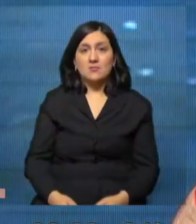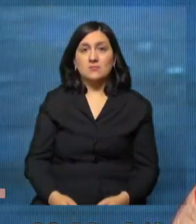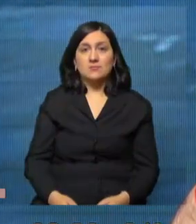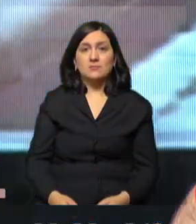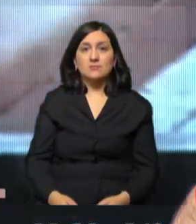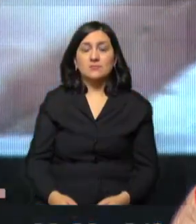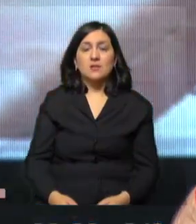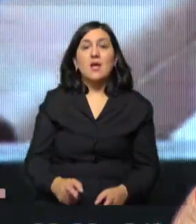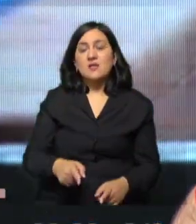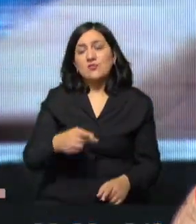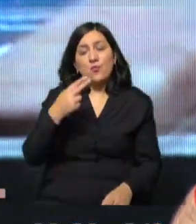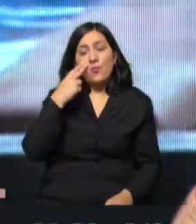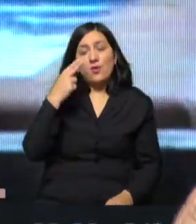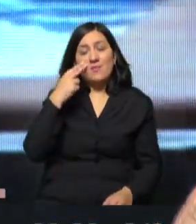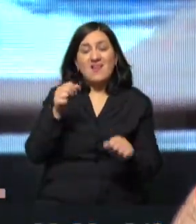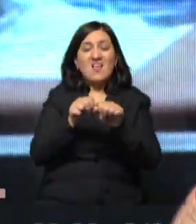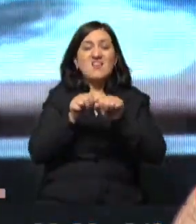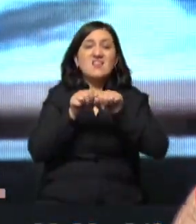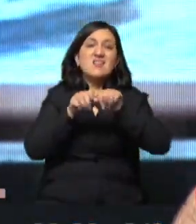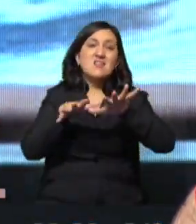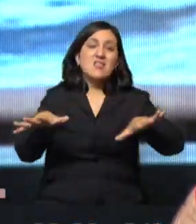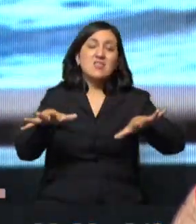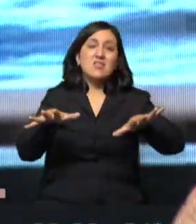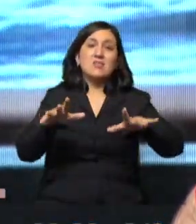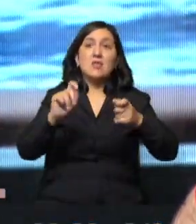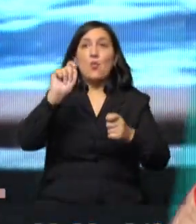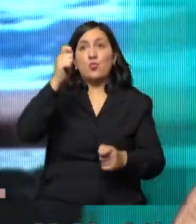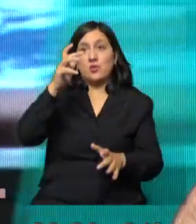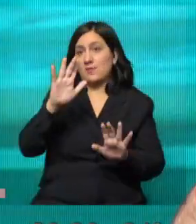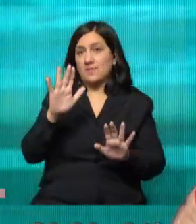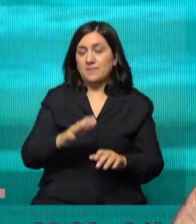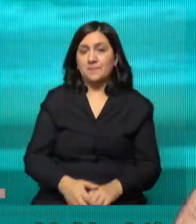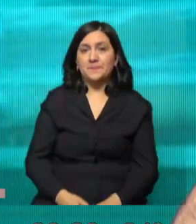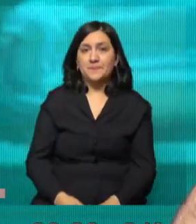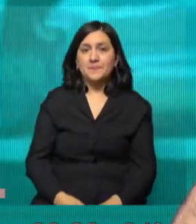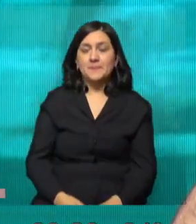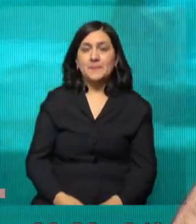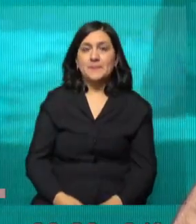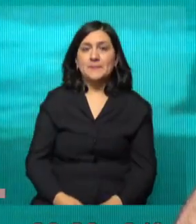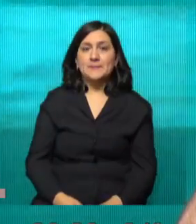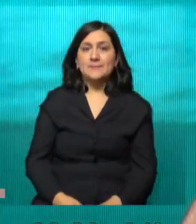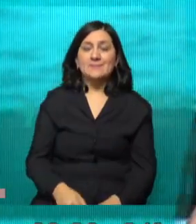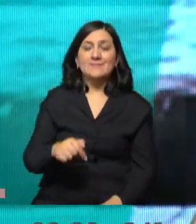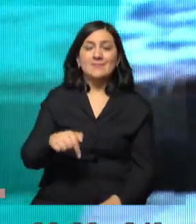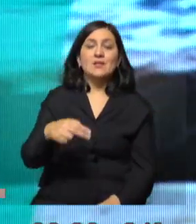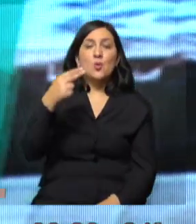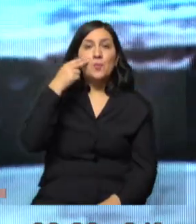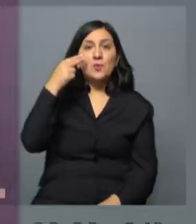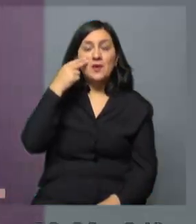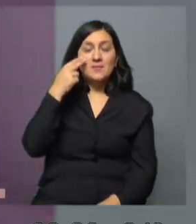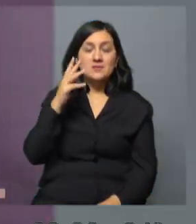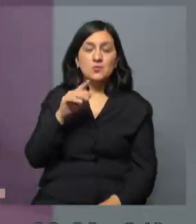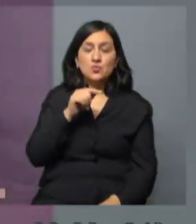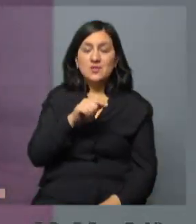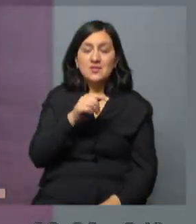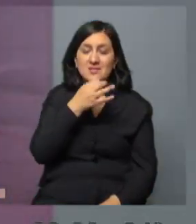Han sido desperfectos en la red, fundamentalmente en distribución. Bien. Esto es desperfecto en la distribución.